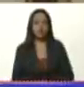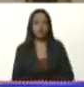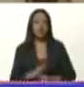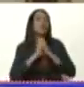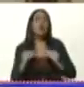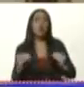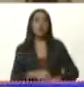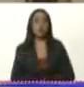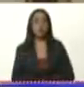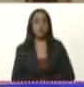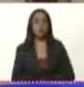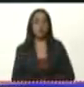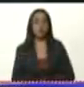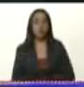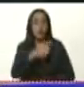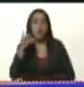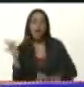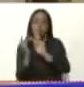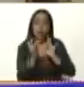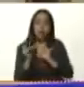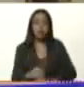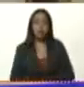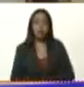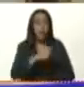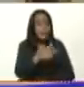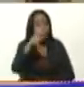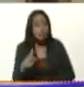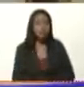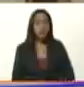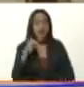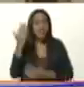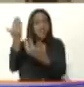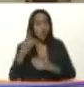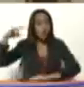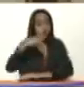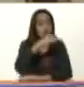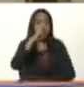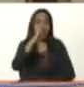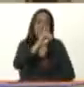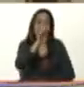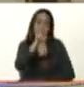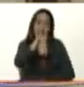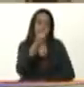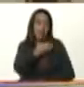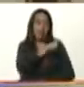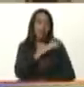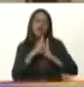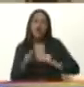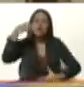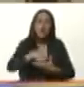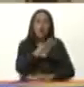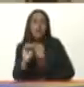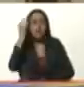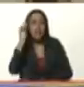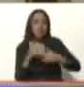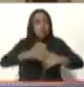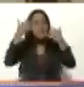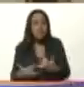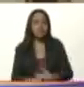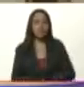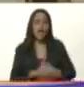y así debe ser todo el sistema de transporte, se acepten pasajeros con su correspondiente